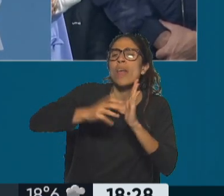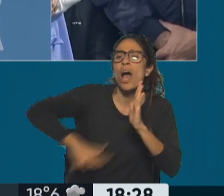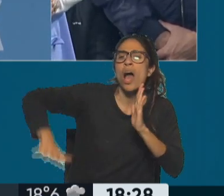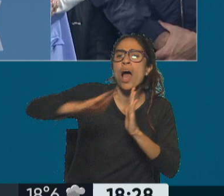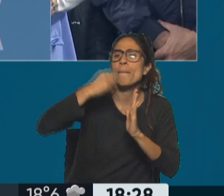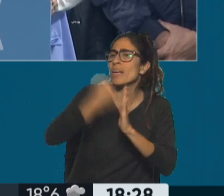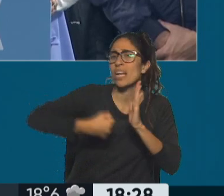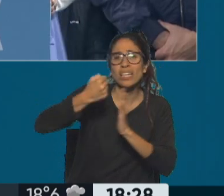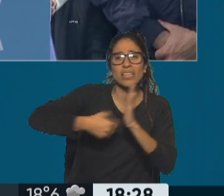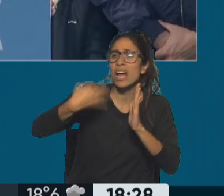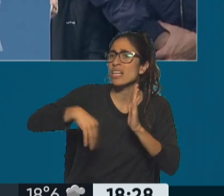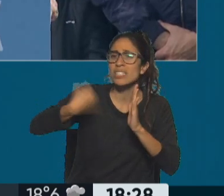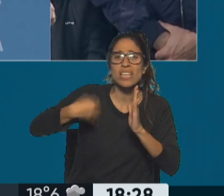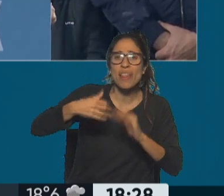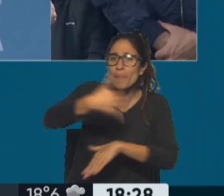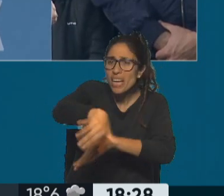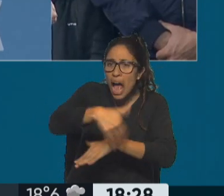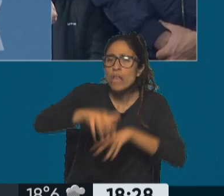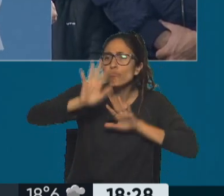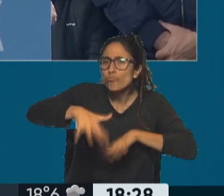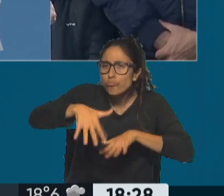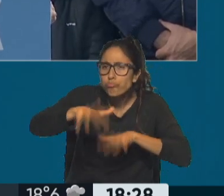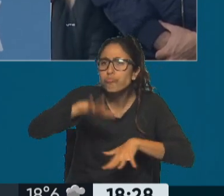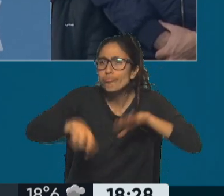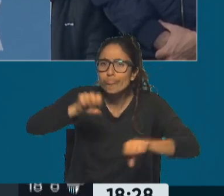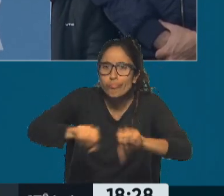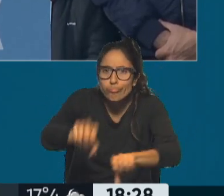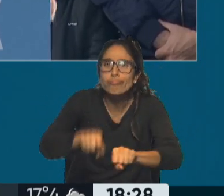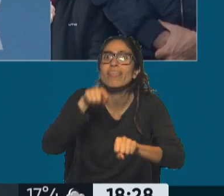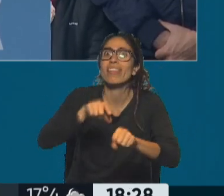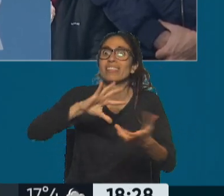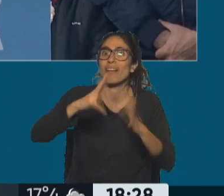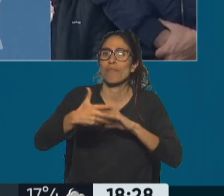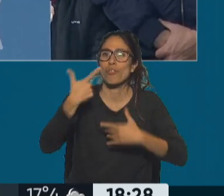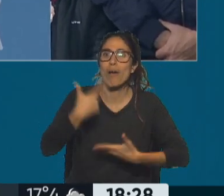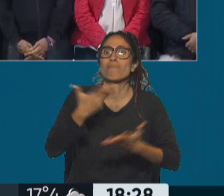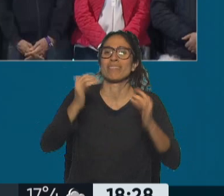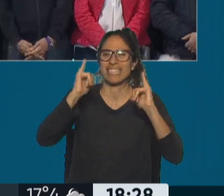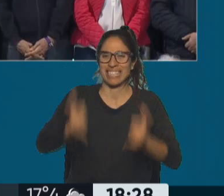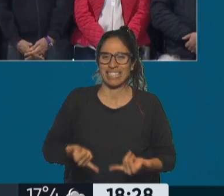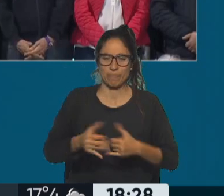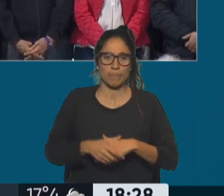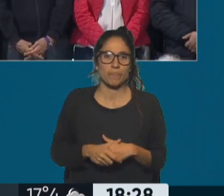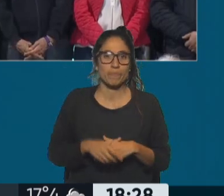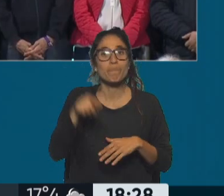imprescindible. Don Osvaldo, muchas gracias. Gracias, Osvaldo. Apenas una pausa, vamos y venimos.